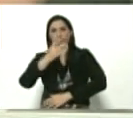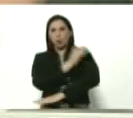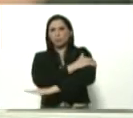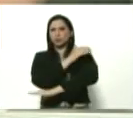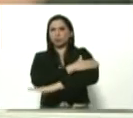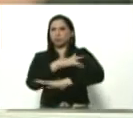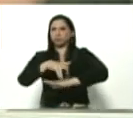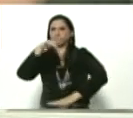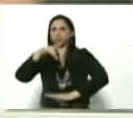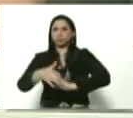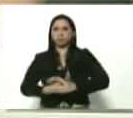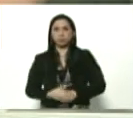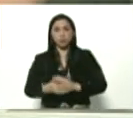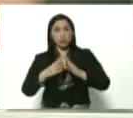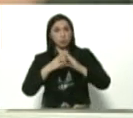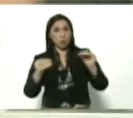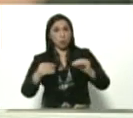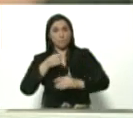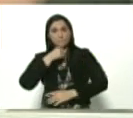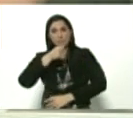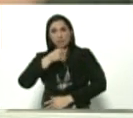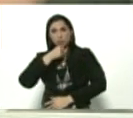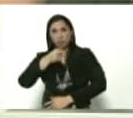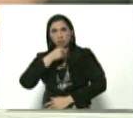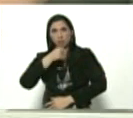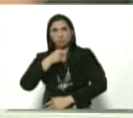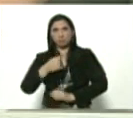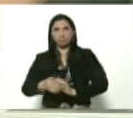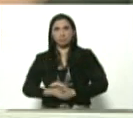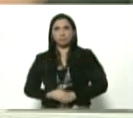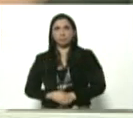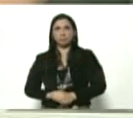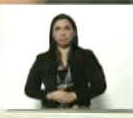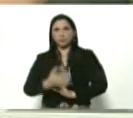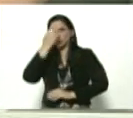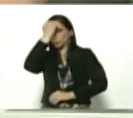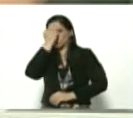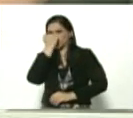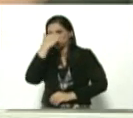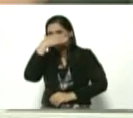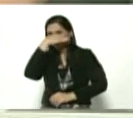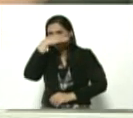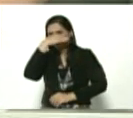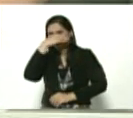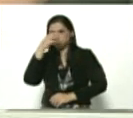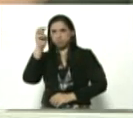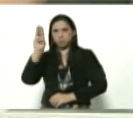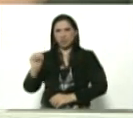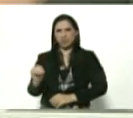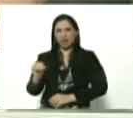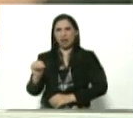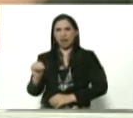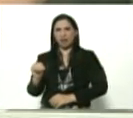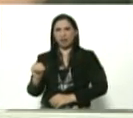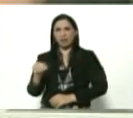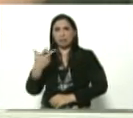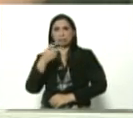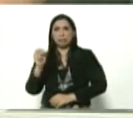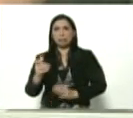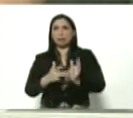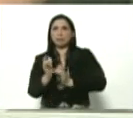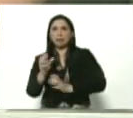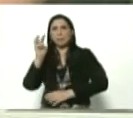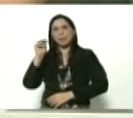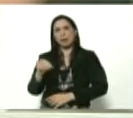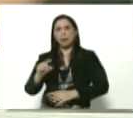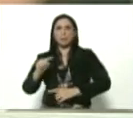extremista y todos sus periodistas mercenarios. Petare, Petare, 30 de abril, Petare,